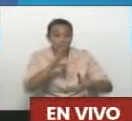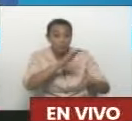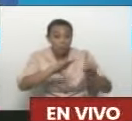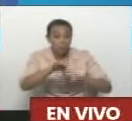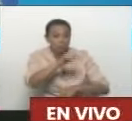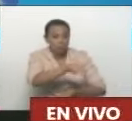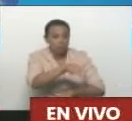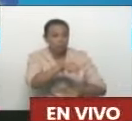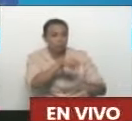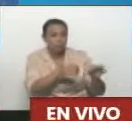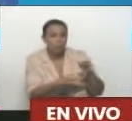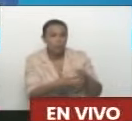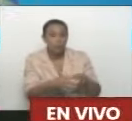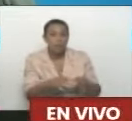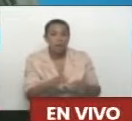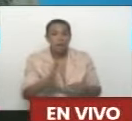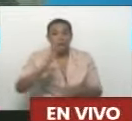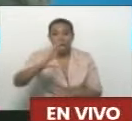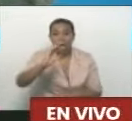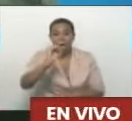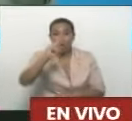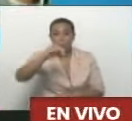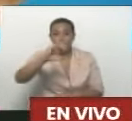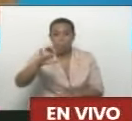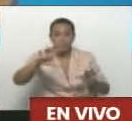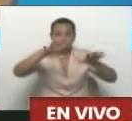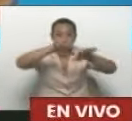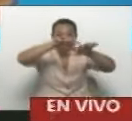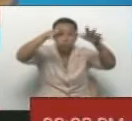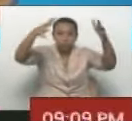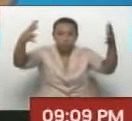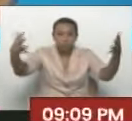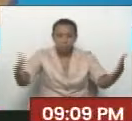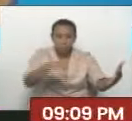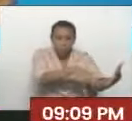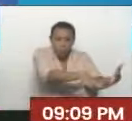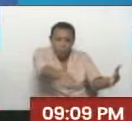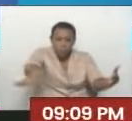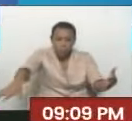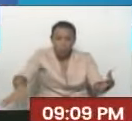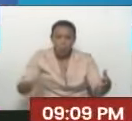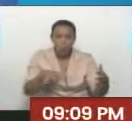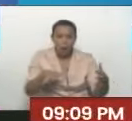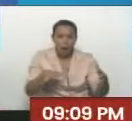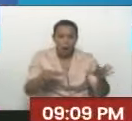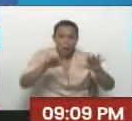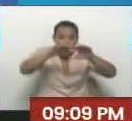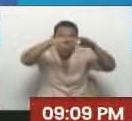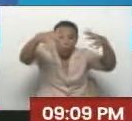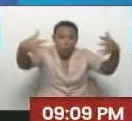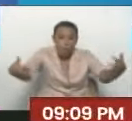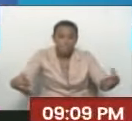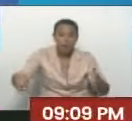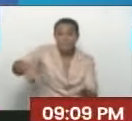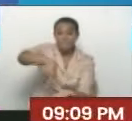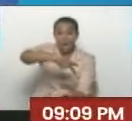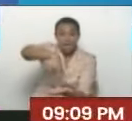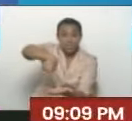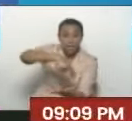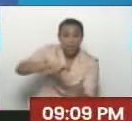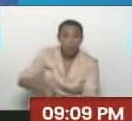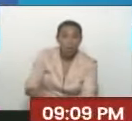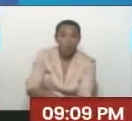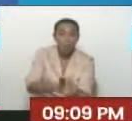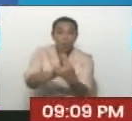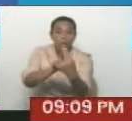culturales, conchas acústicas modélicas que sirvan como sitios de ensayo, de